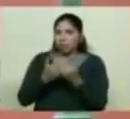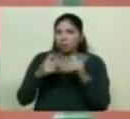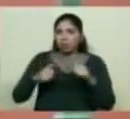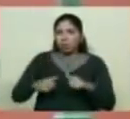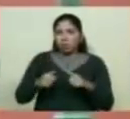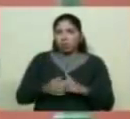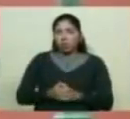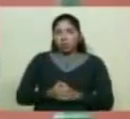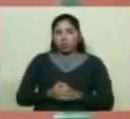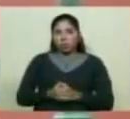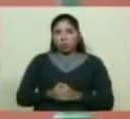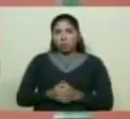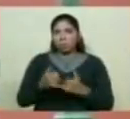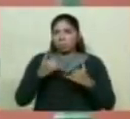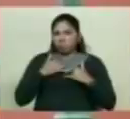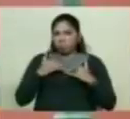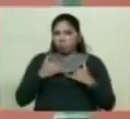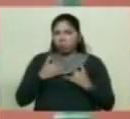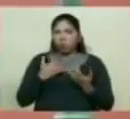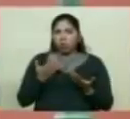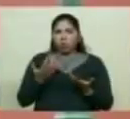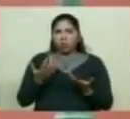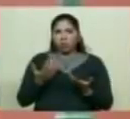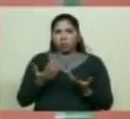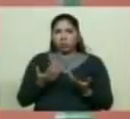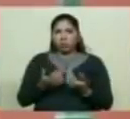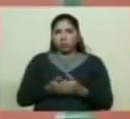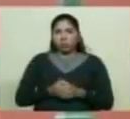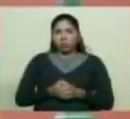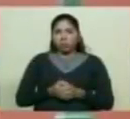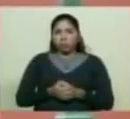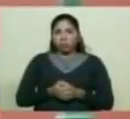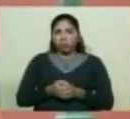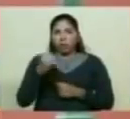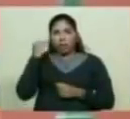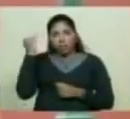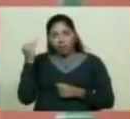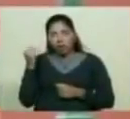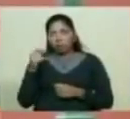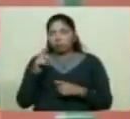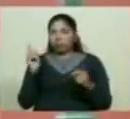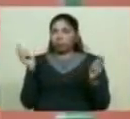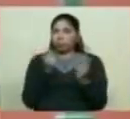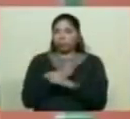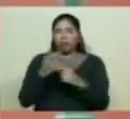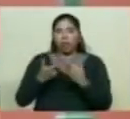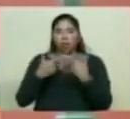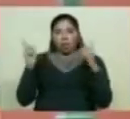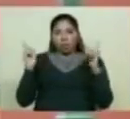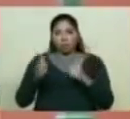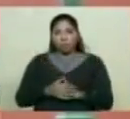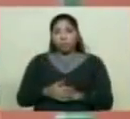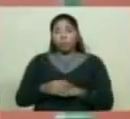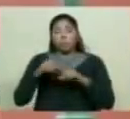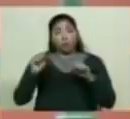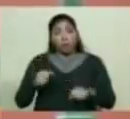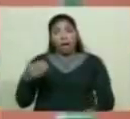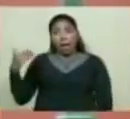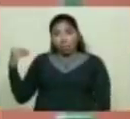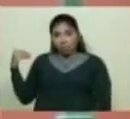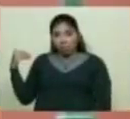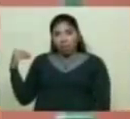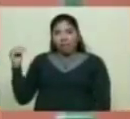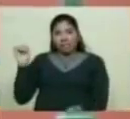instrumentos de su cautiverio en armas de libertad si los que antes eran esclavos